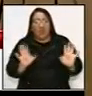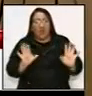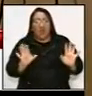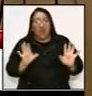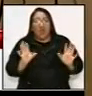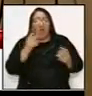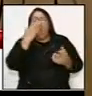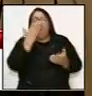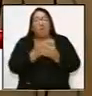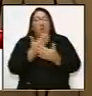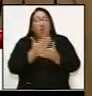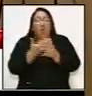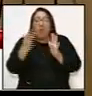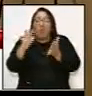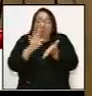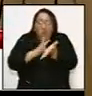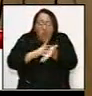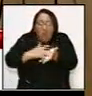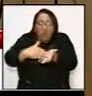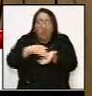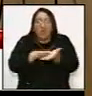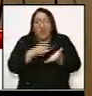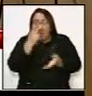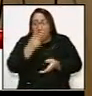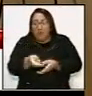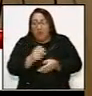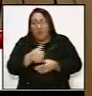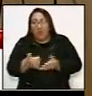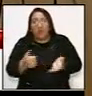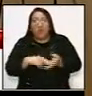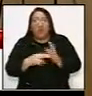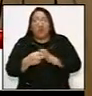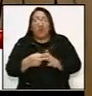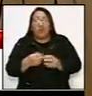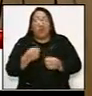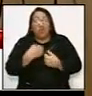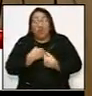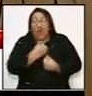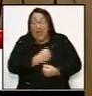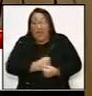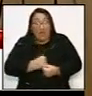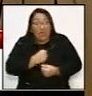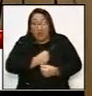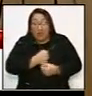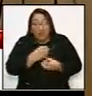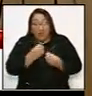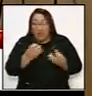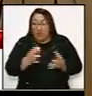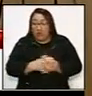las huellas. Yo supongo que habrán restos, señor. Yo lamento mucho estar